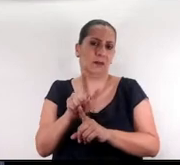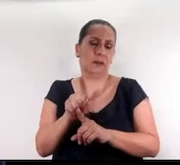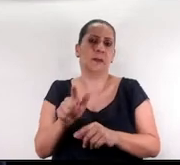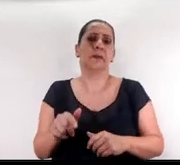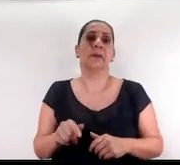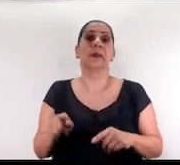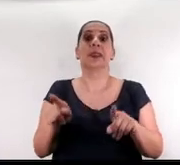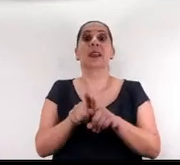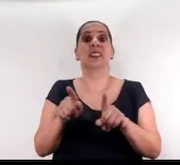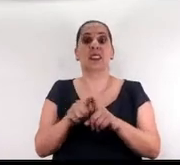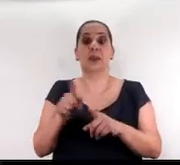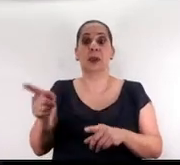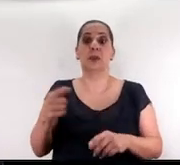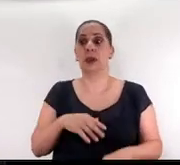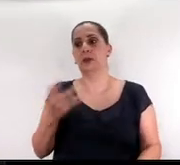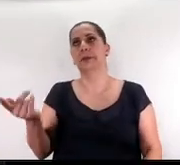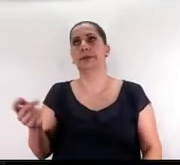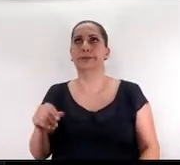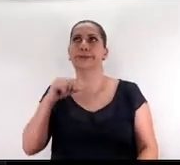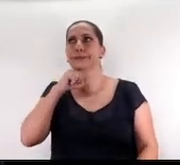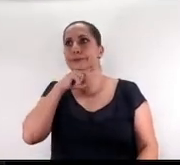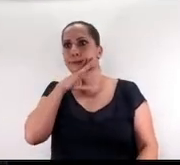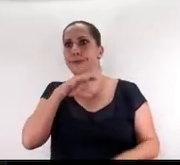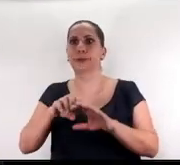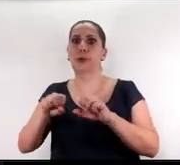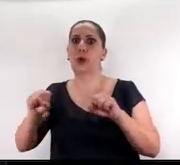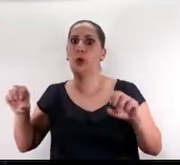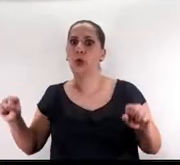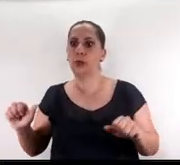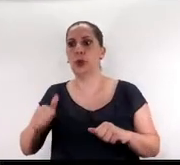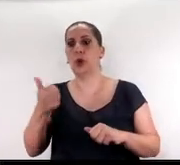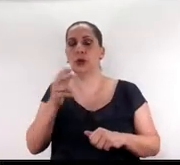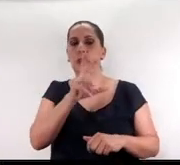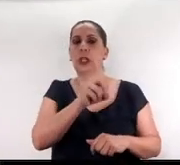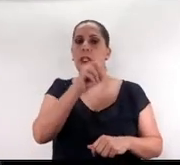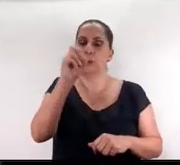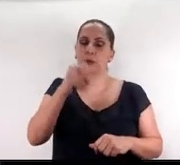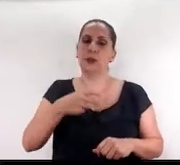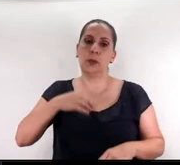bien pervierten el otro 30% que sí es indispensable para garantizar la salud,